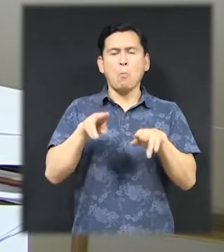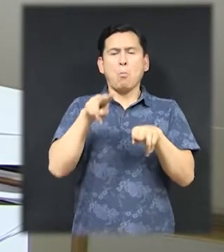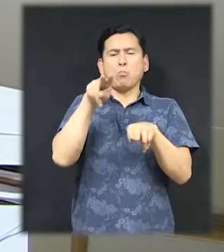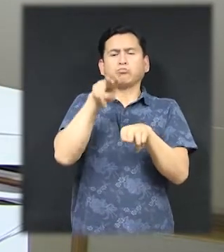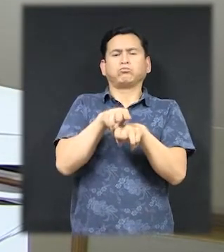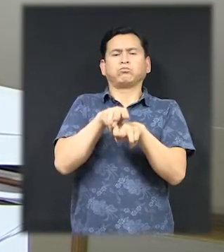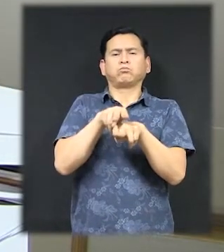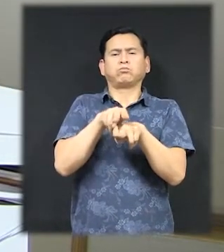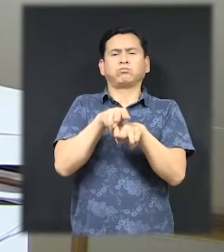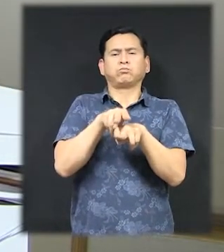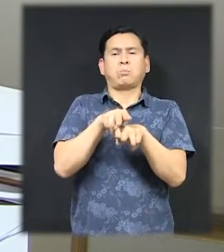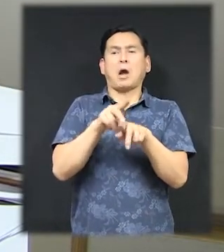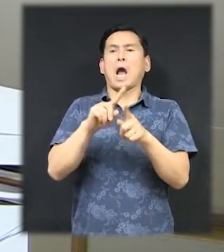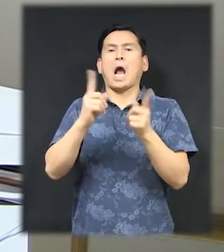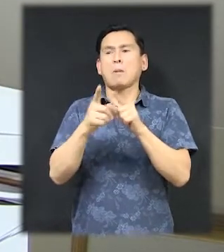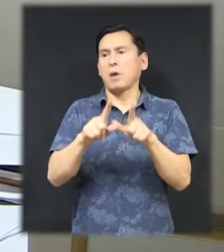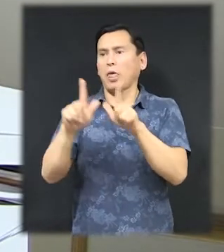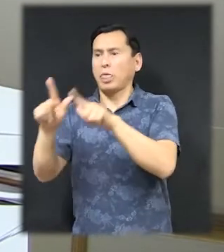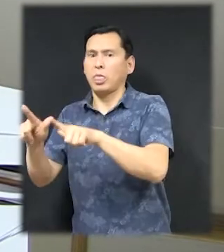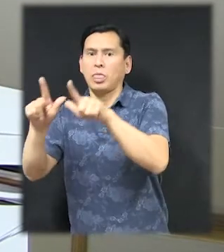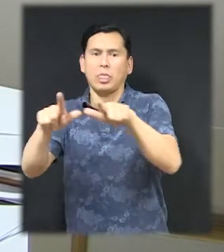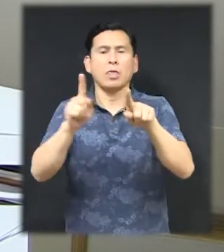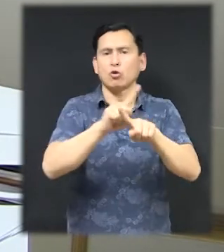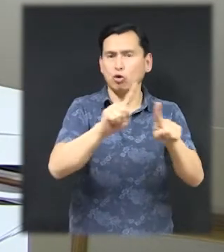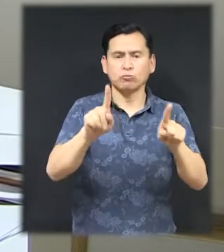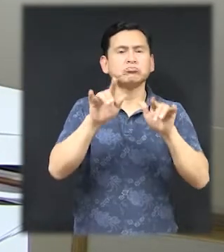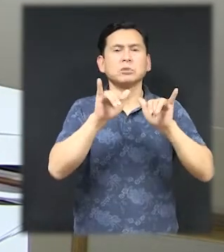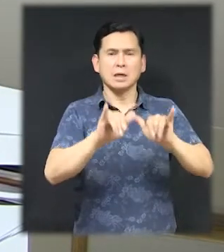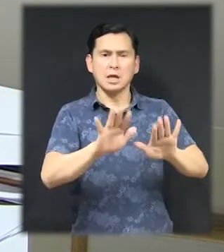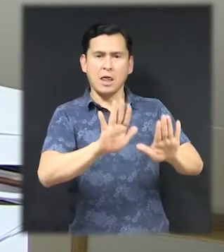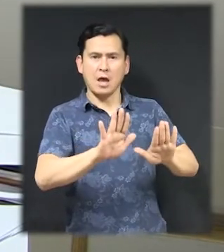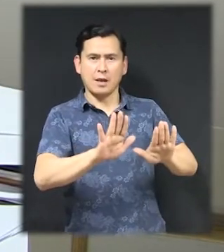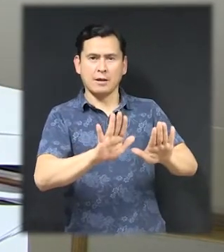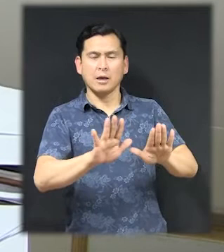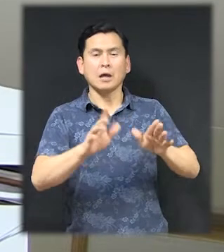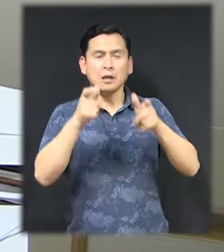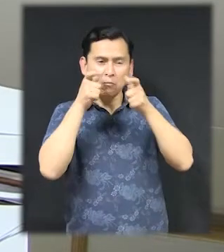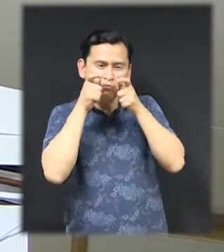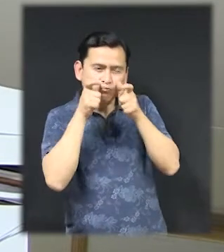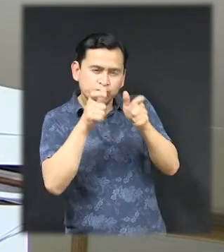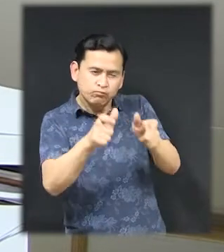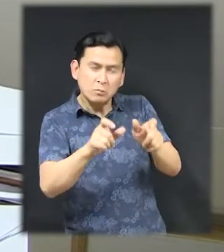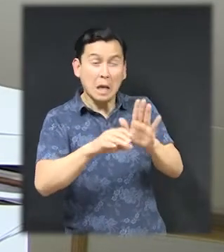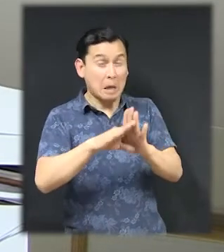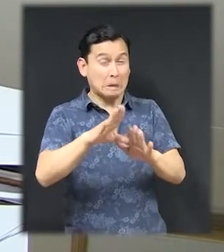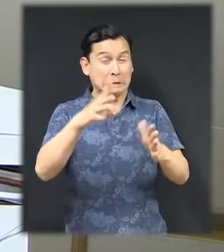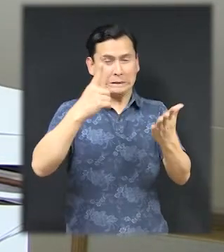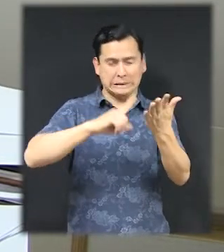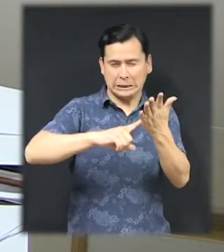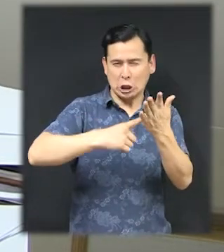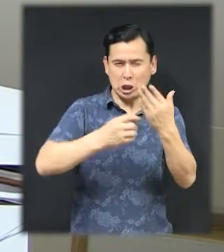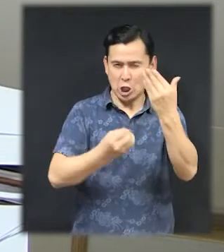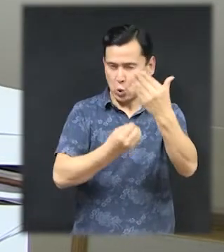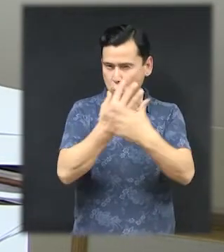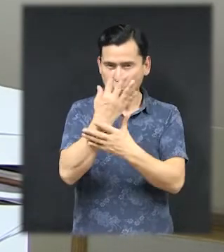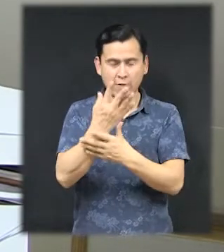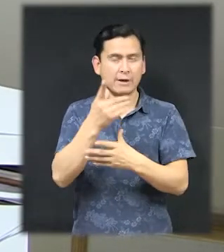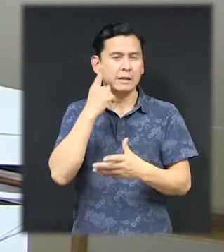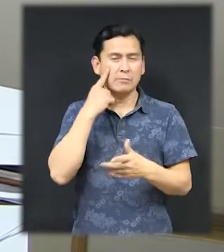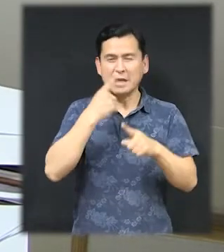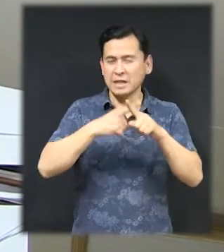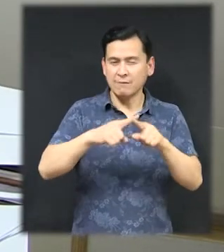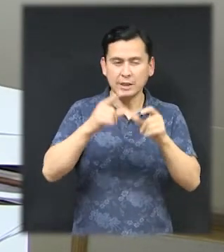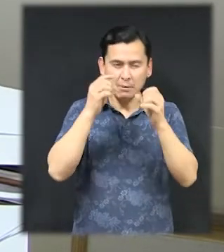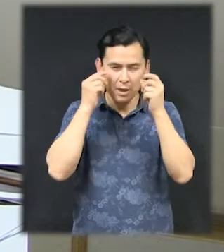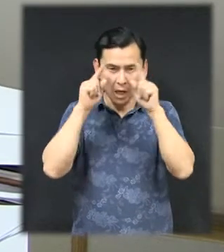En definitiva, toda una tecnología que si no la hubiésemos tenido durante el año 2020, no habríamos sido